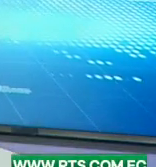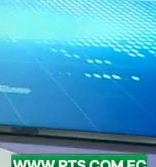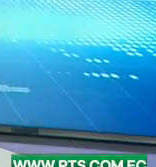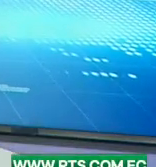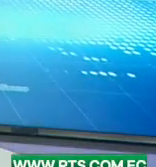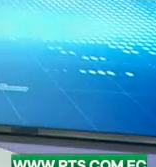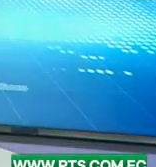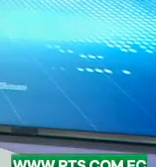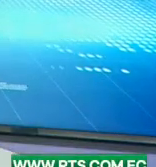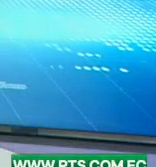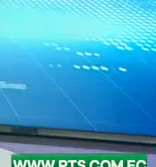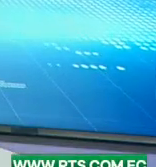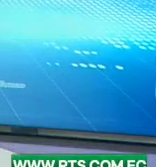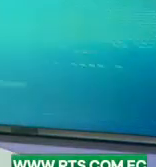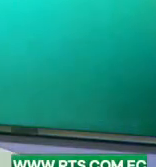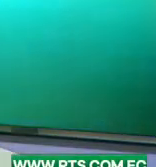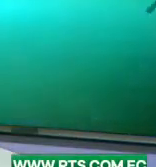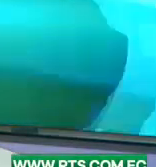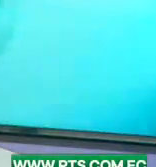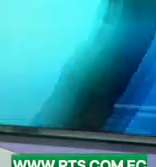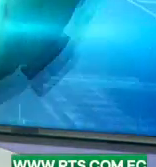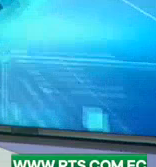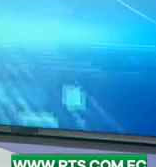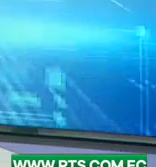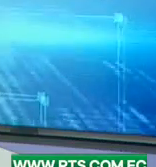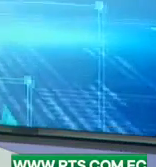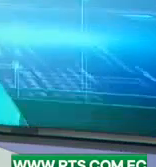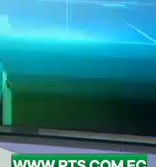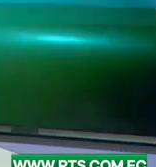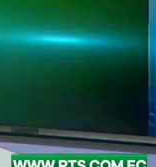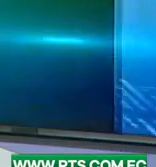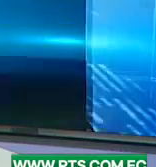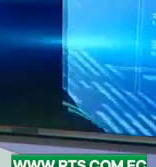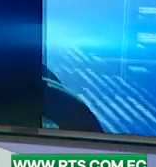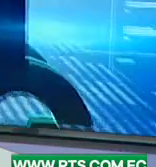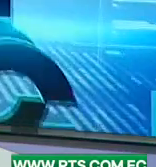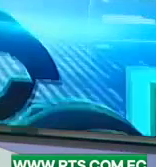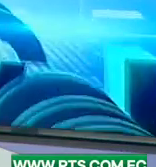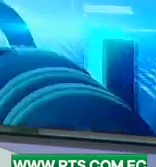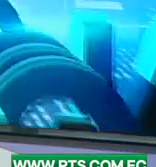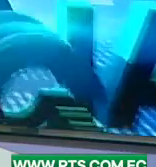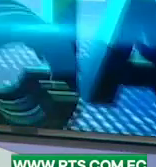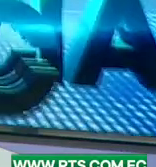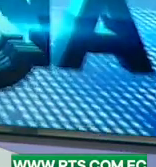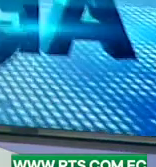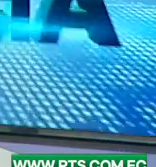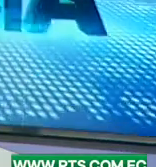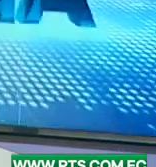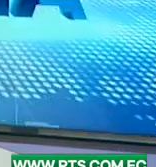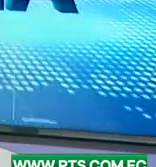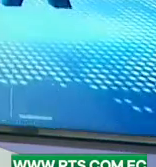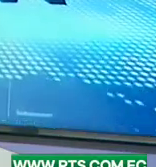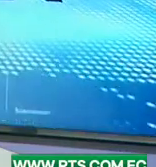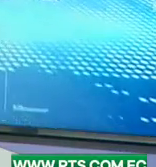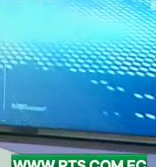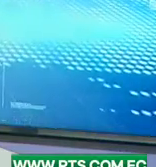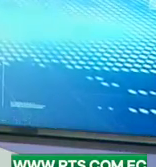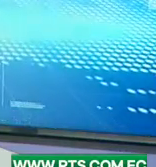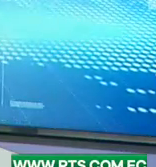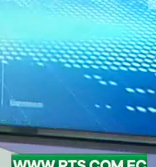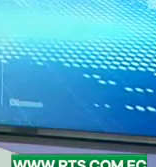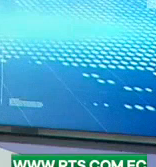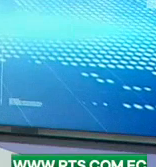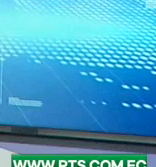Tradicionalmente se ha sostenido que el punto de origen de la domesticación del cacao se encontraba entre México, Guatemala y Honduras. No